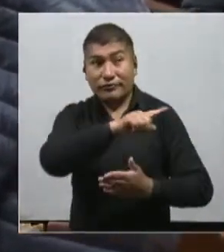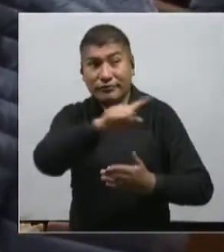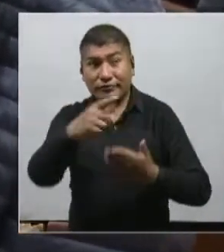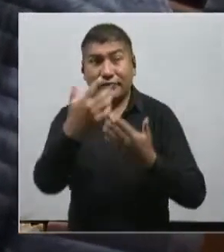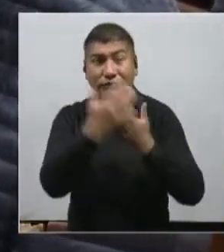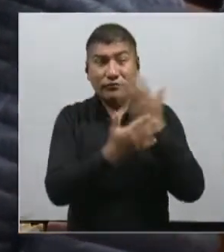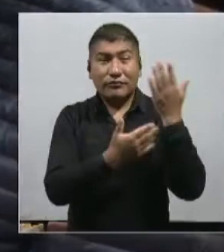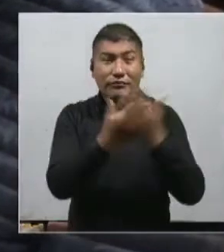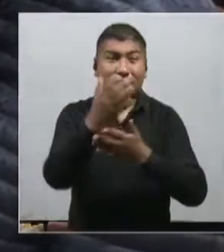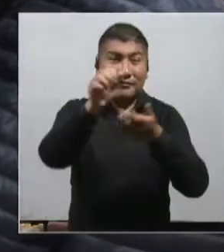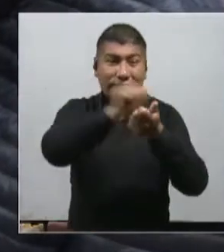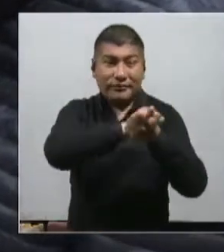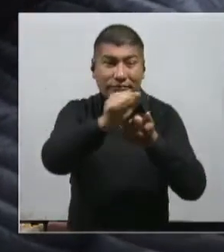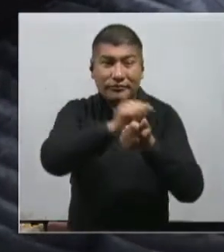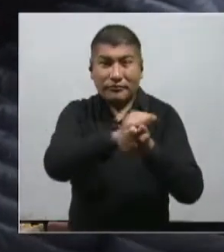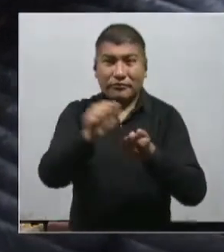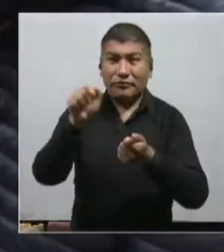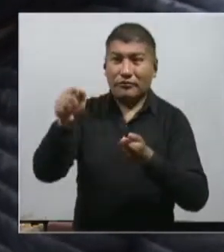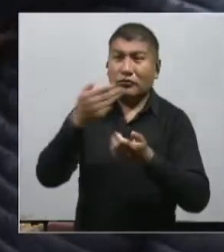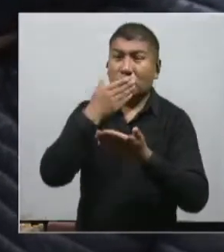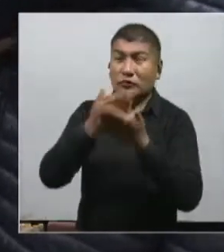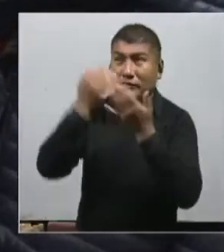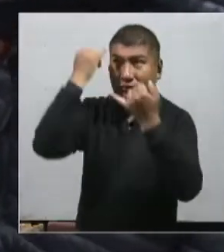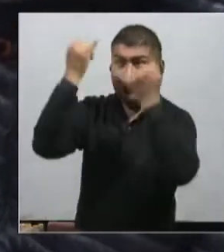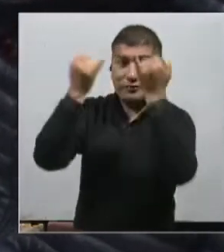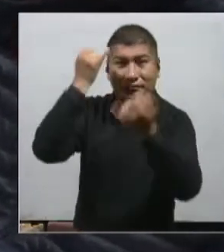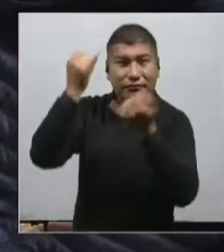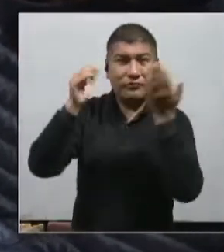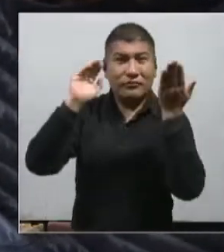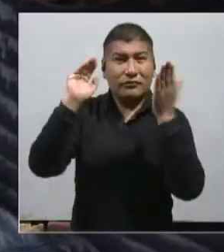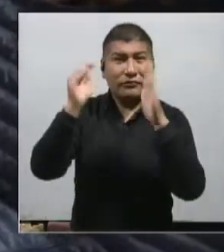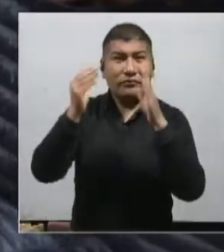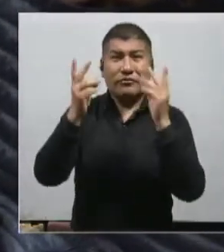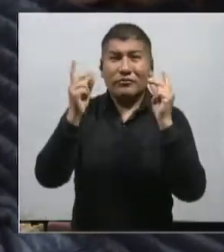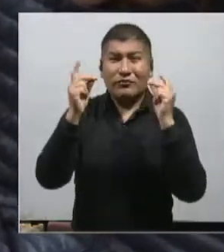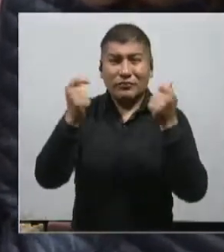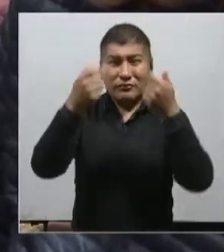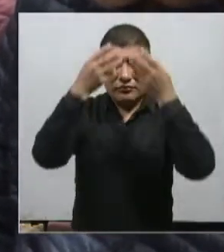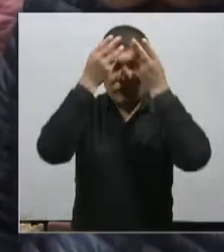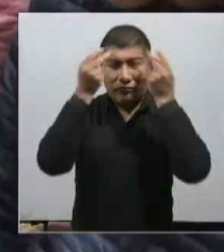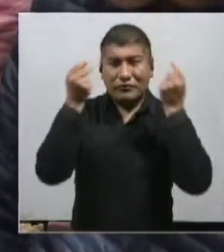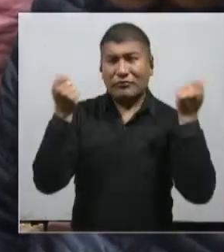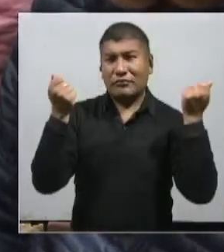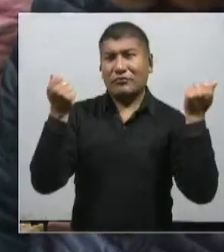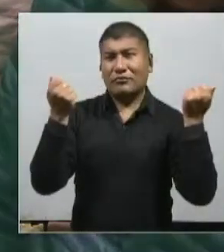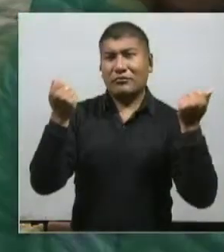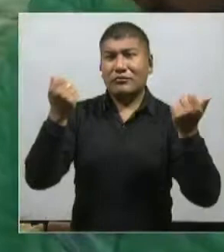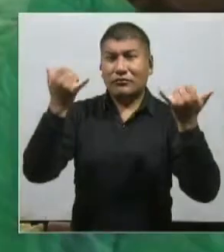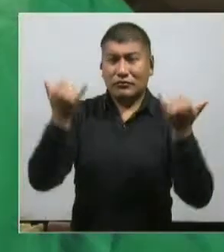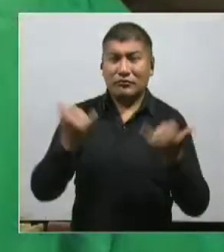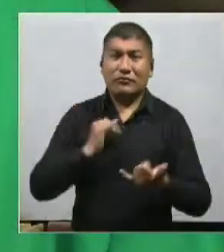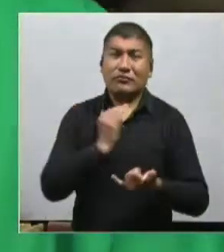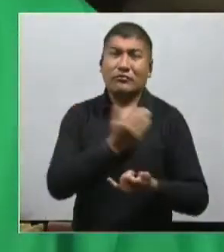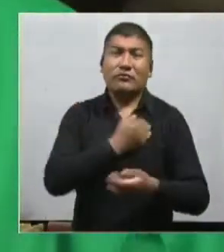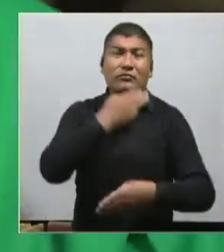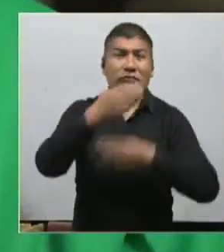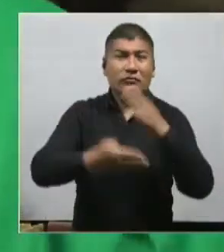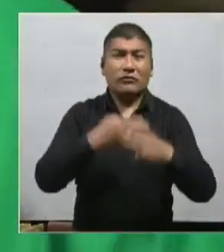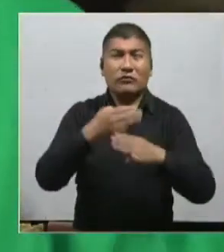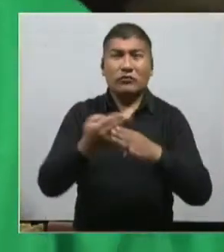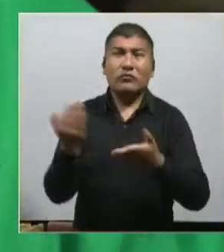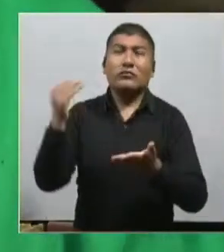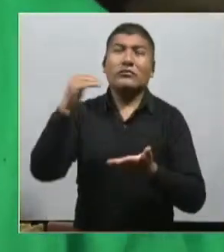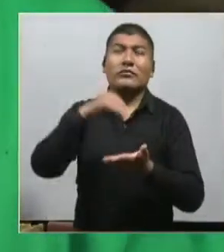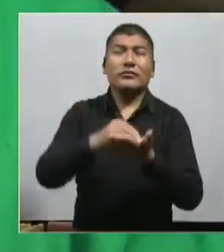mano, toda aquella buena intención pareciera que se olvidó rápidamente y en nuestro mundo volvimos a lo